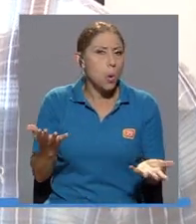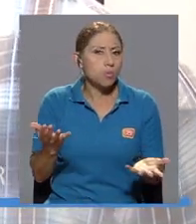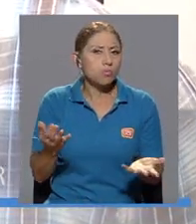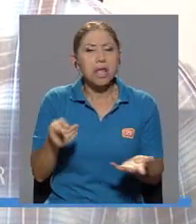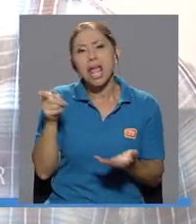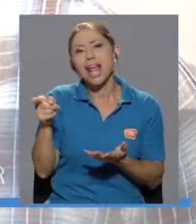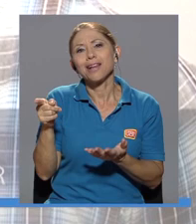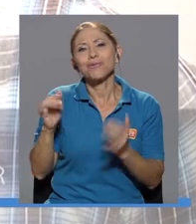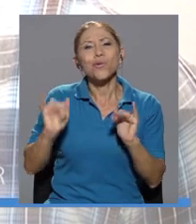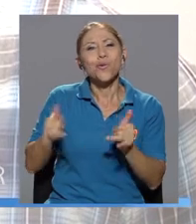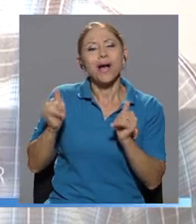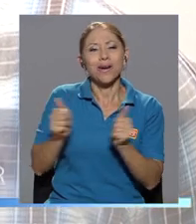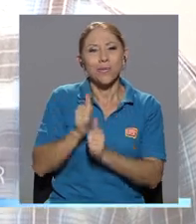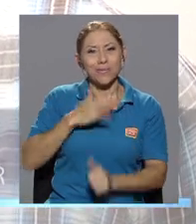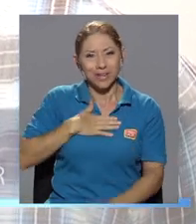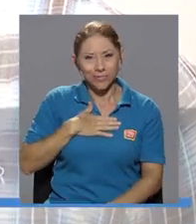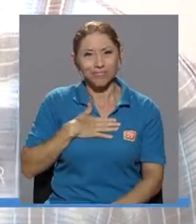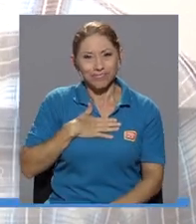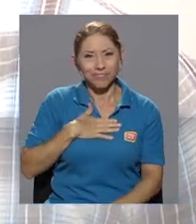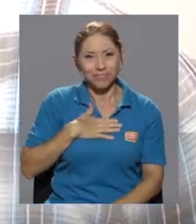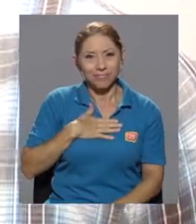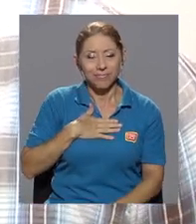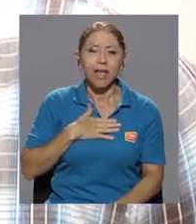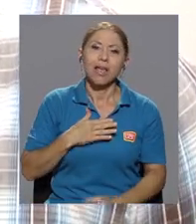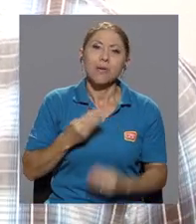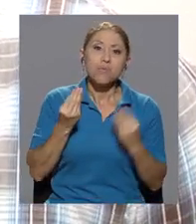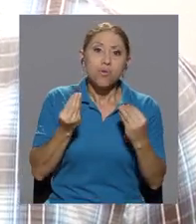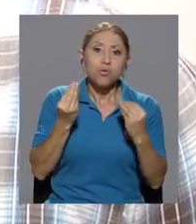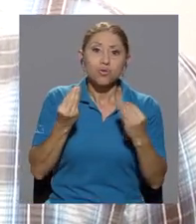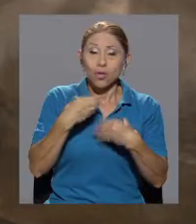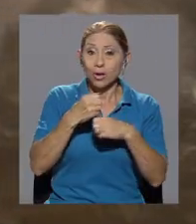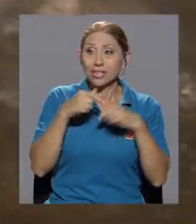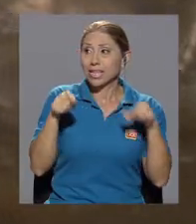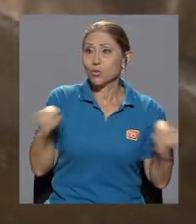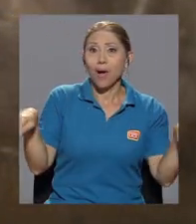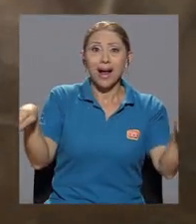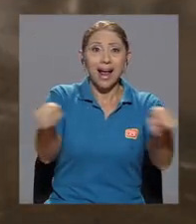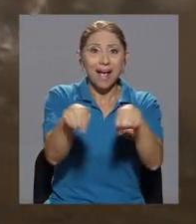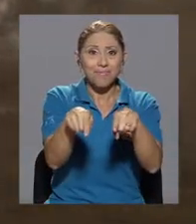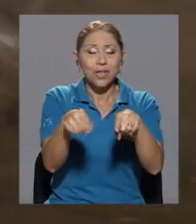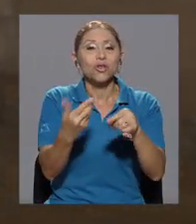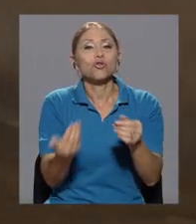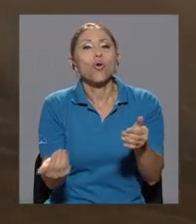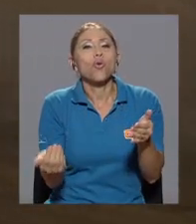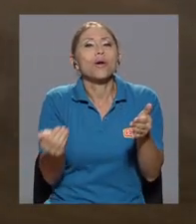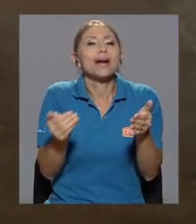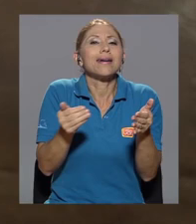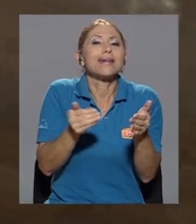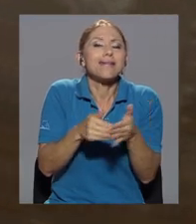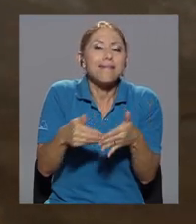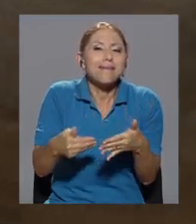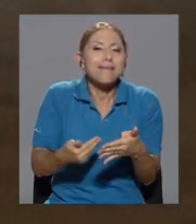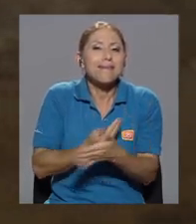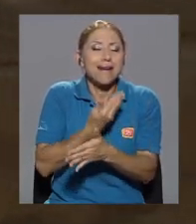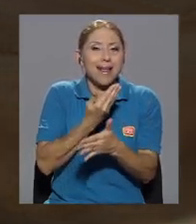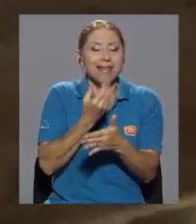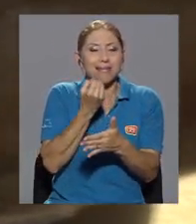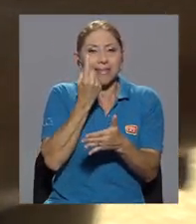básicamente jugaba conmigo. Entonces mucho de lo que se hizo acá son reinterpretaciones de los dibujos de él